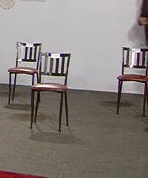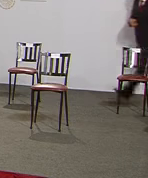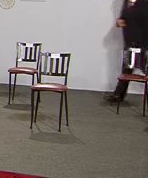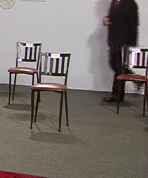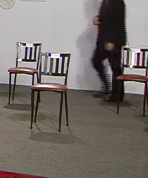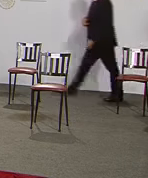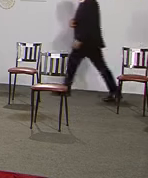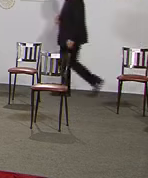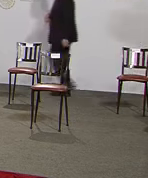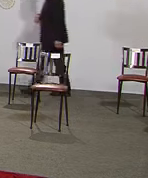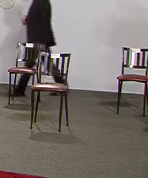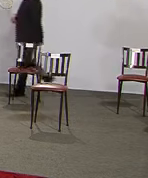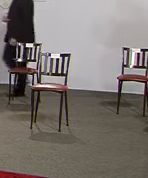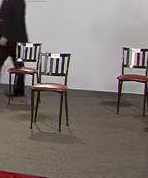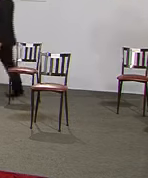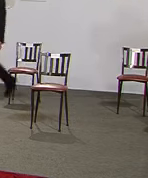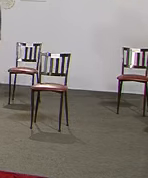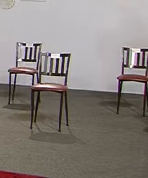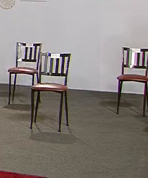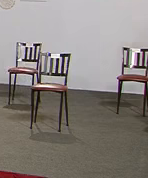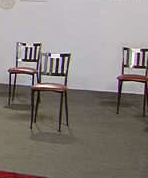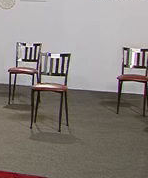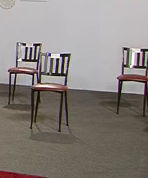Buenos días.